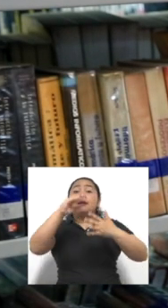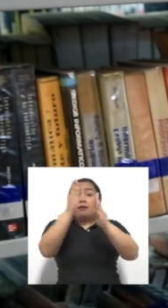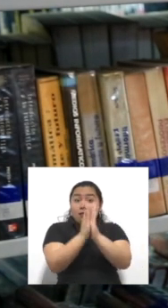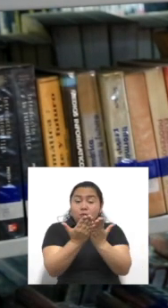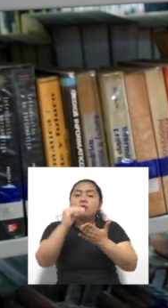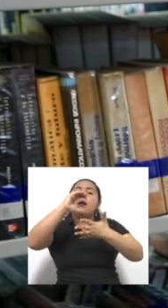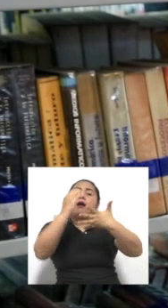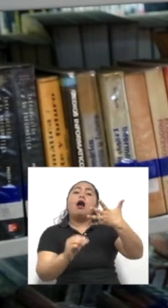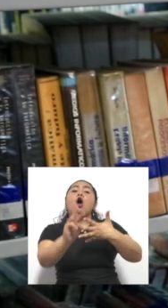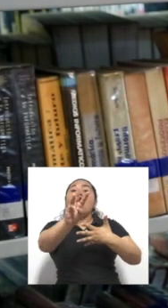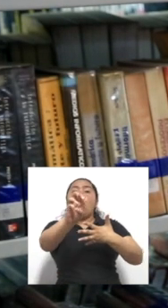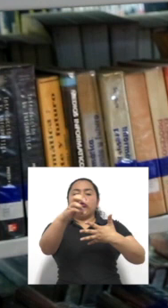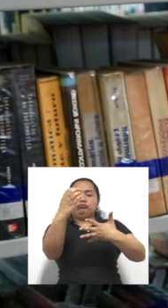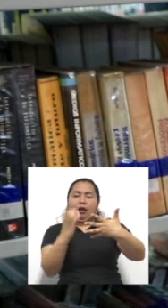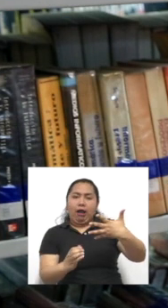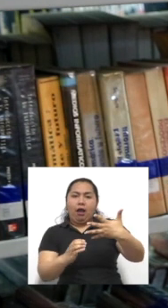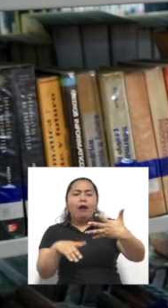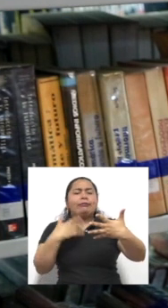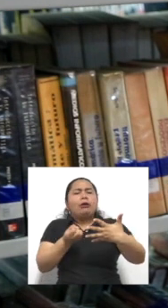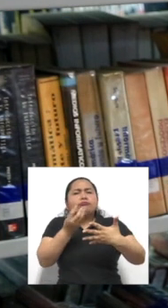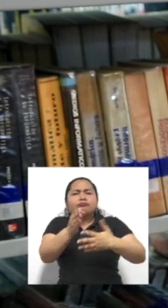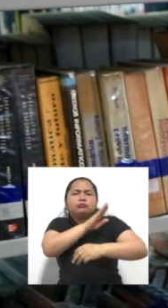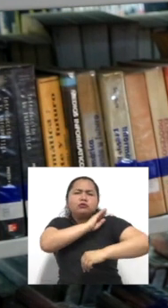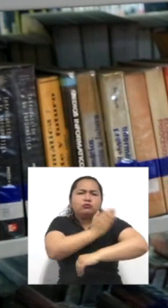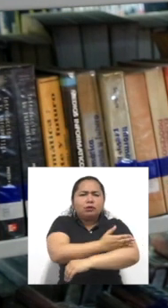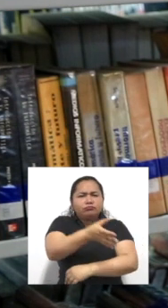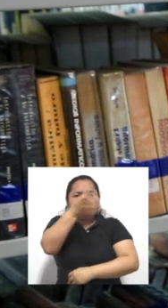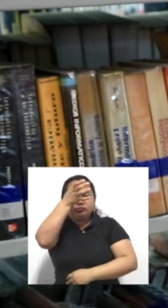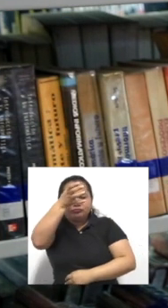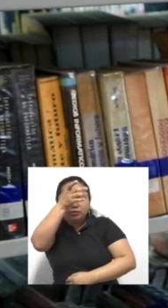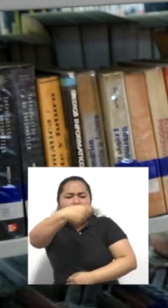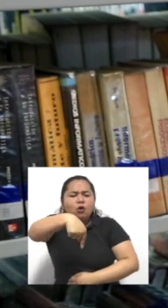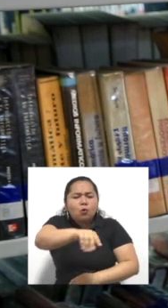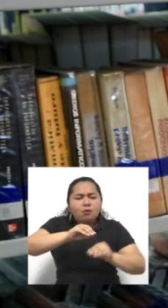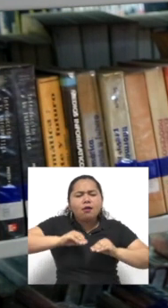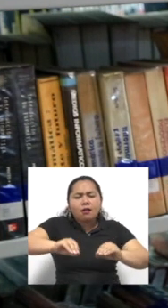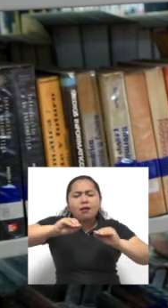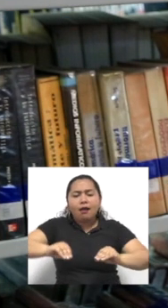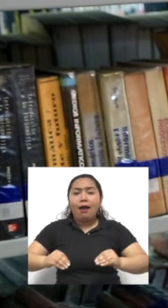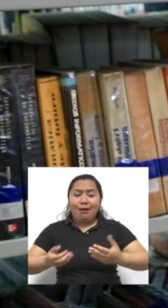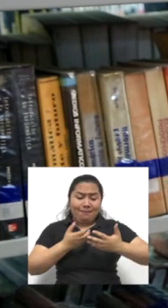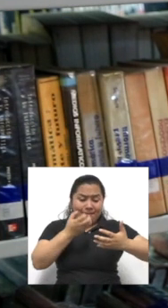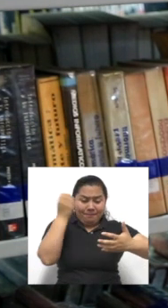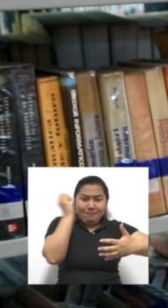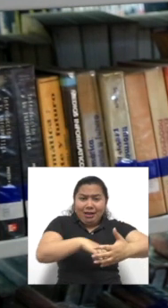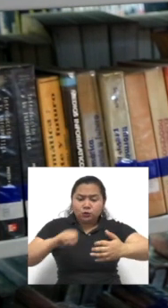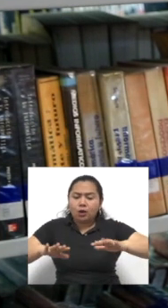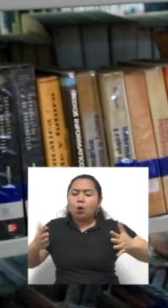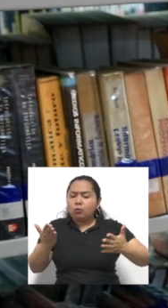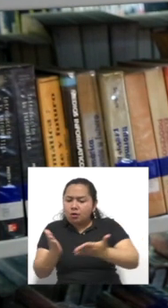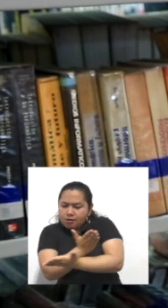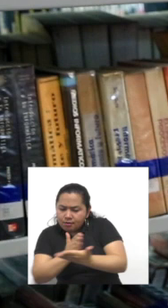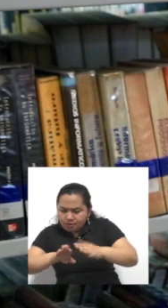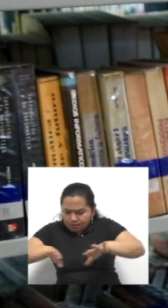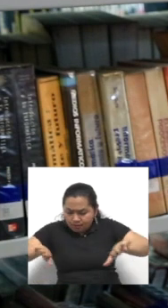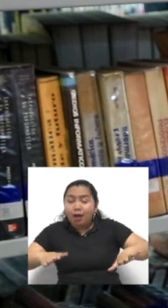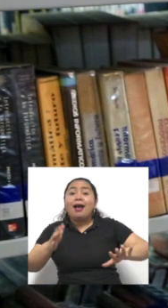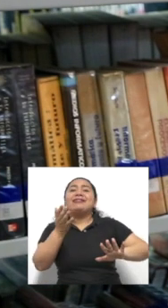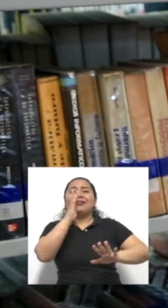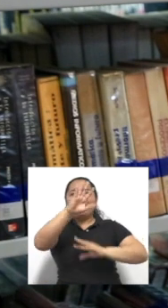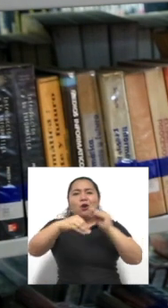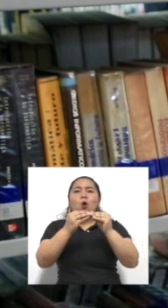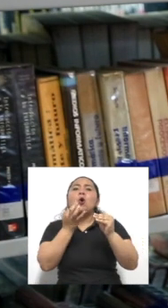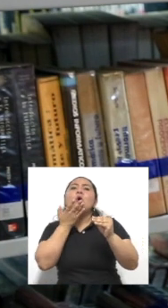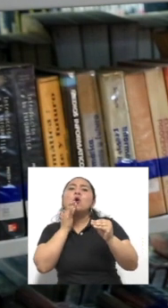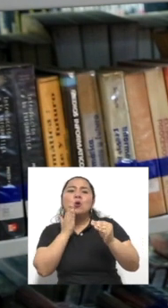8 capítulos en donde se refuerzan conocimientos hacia la comunidad en cuanto a la separación de residuos de acuerdo al nuevo código de